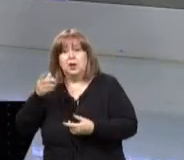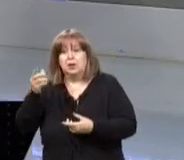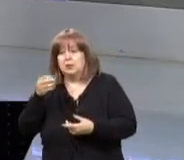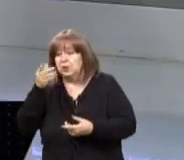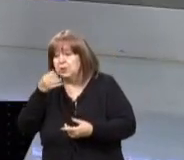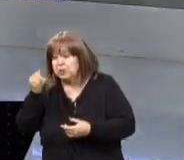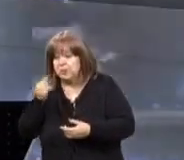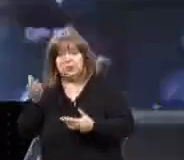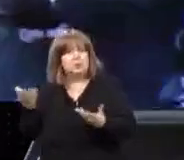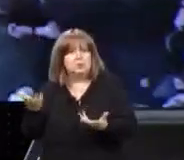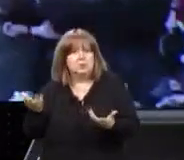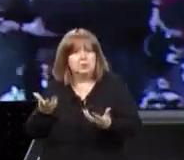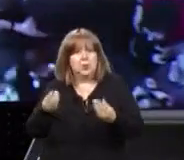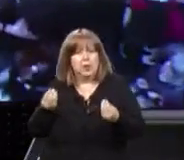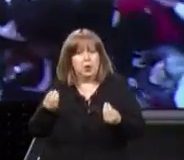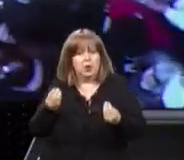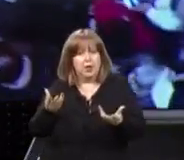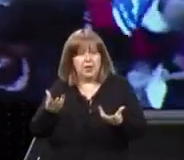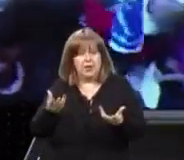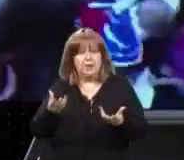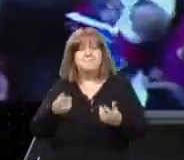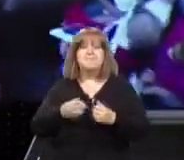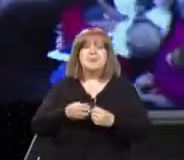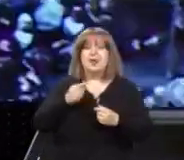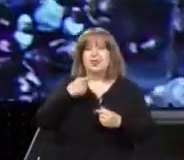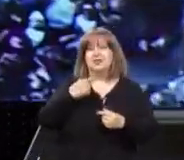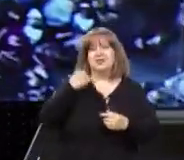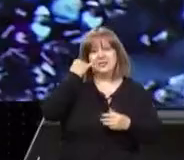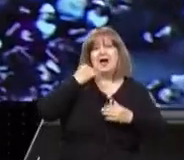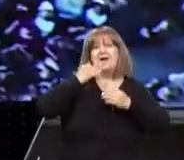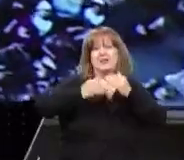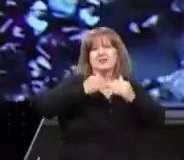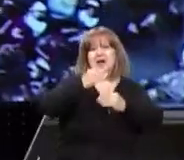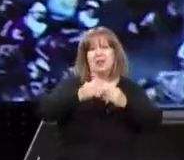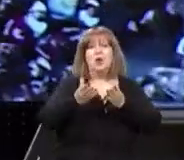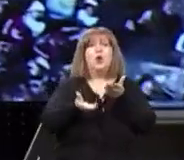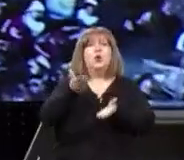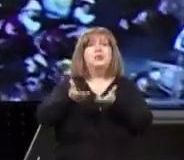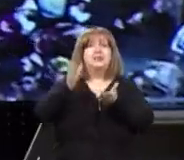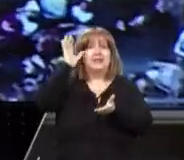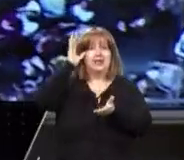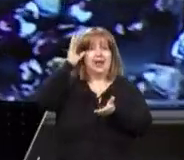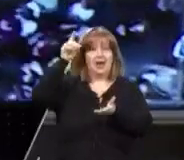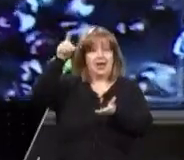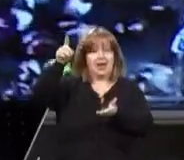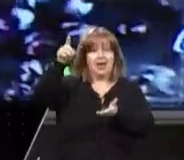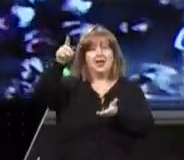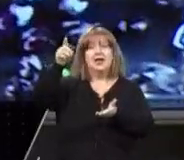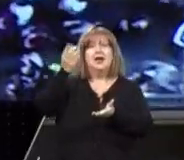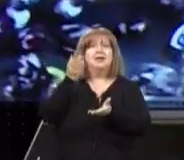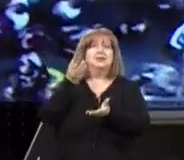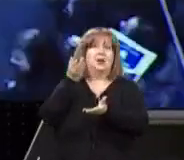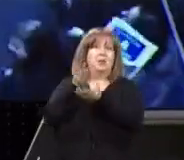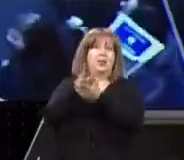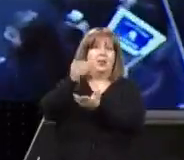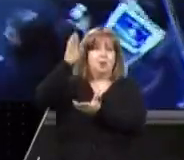pasó. No, ha avanzado. De hecho, hoy la justicia italiana aceptó un pedido de